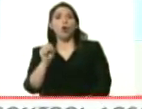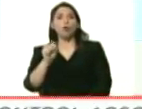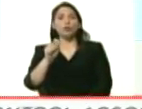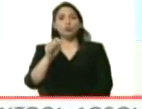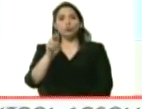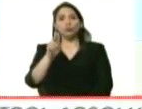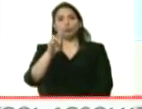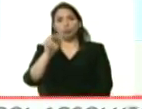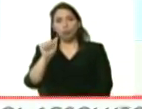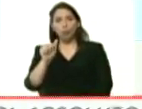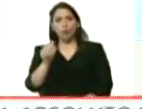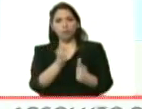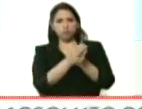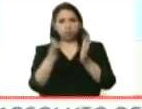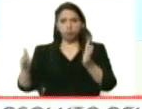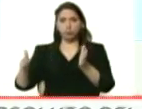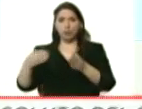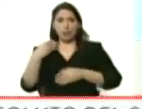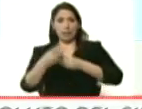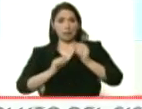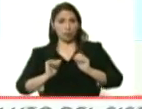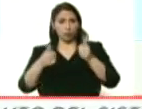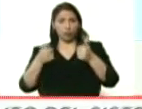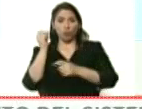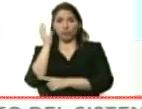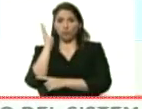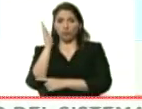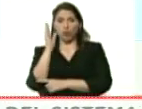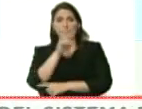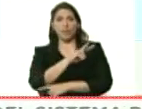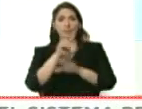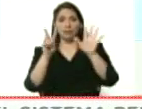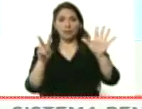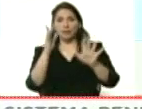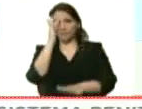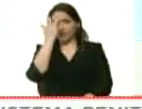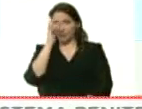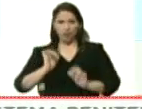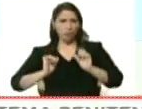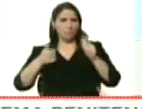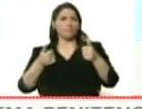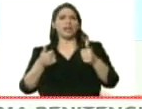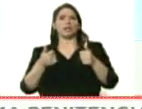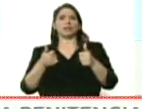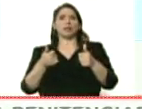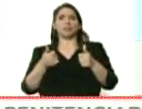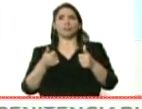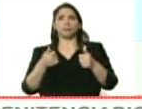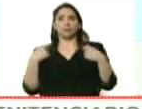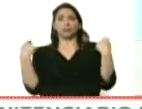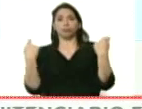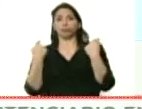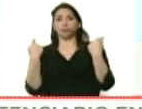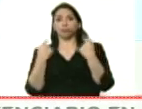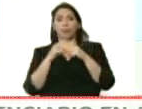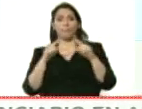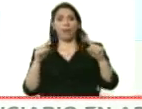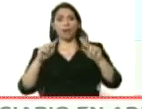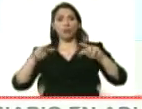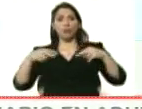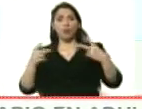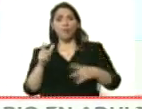instalación del Congreso. 27 de febrero, empieza incansable la campaña para la Nueva